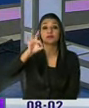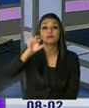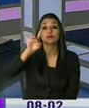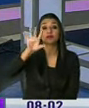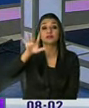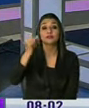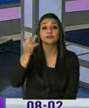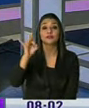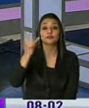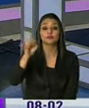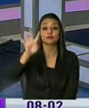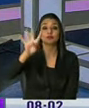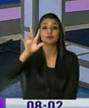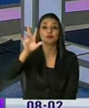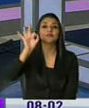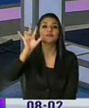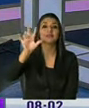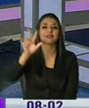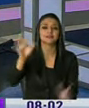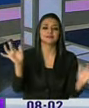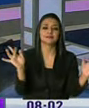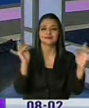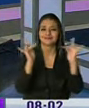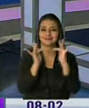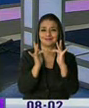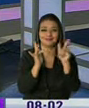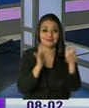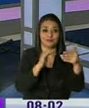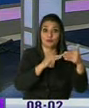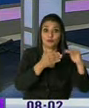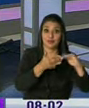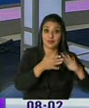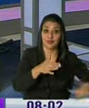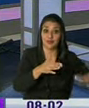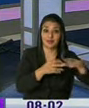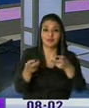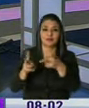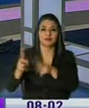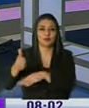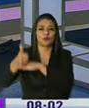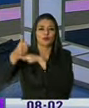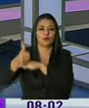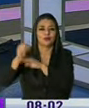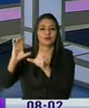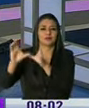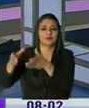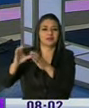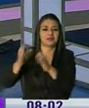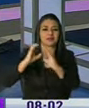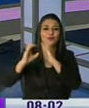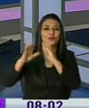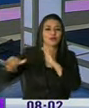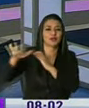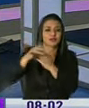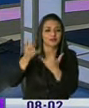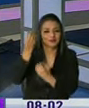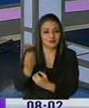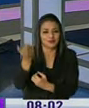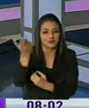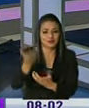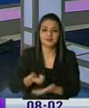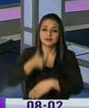098-518-4393. Ese número es el lazo directo, esa triangulación entre ustedes, departamentos de comunicación. Buenos días. Sí, buenos días. Y